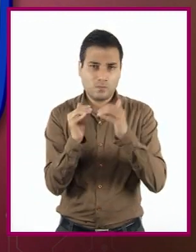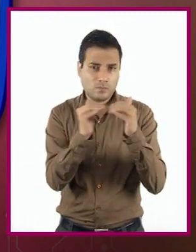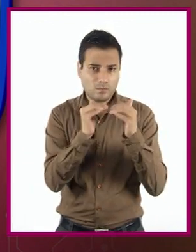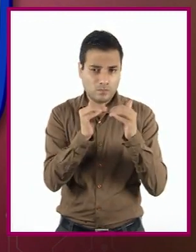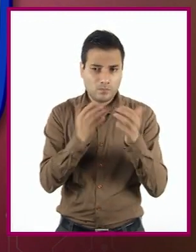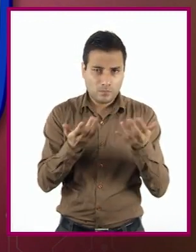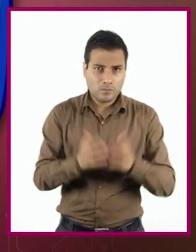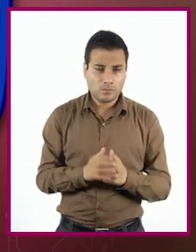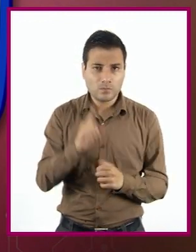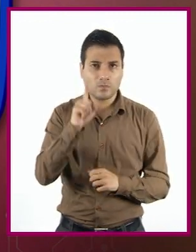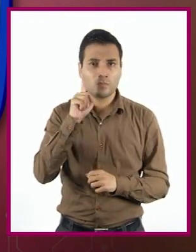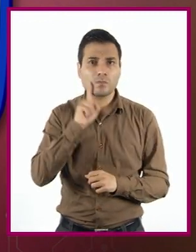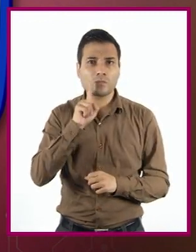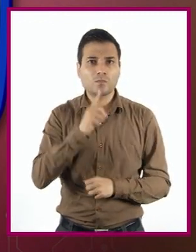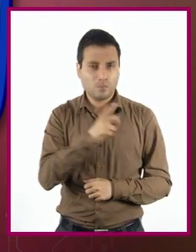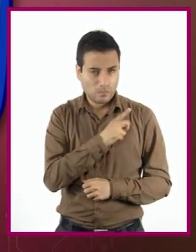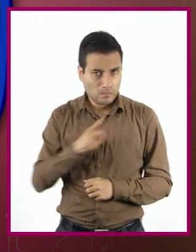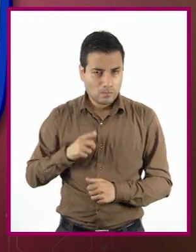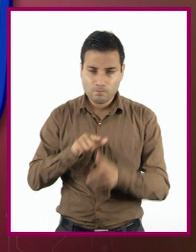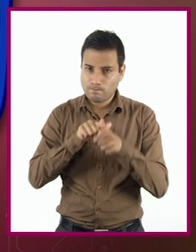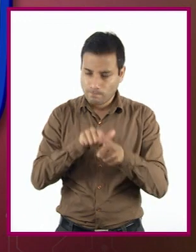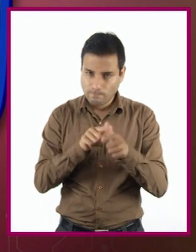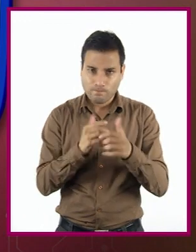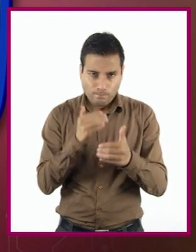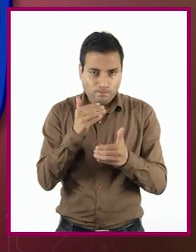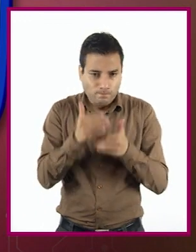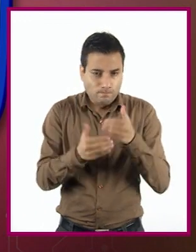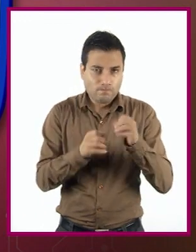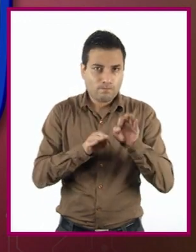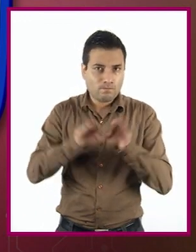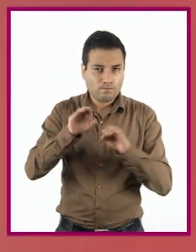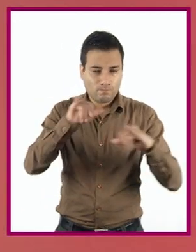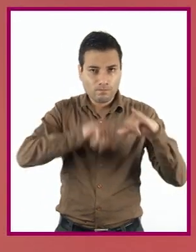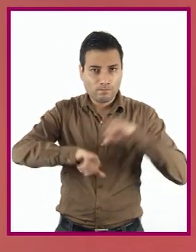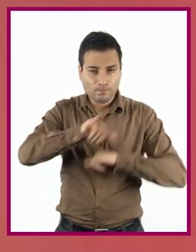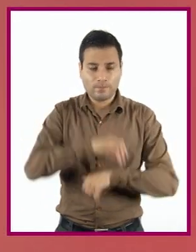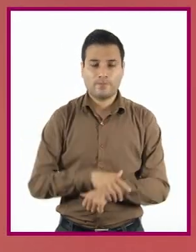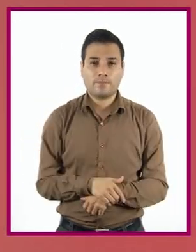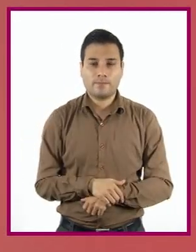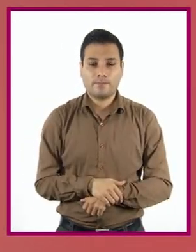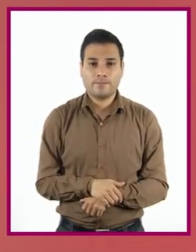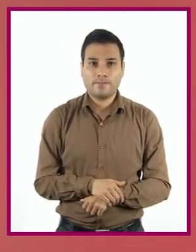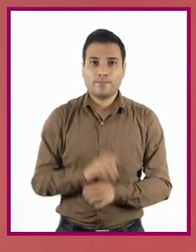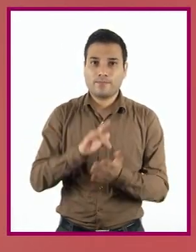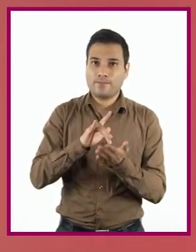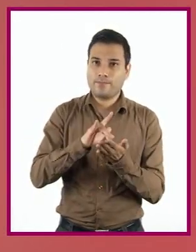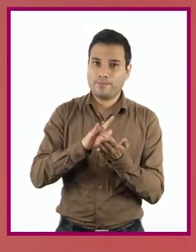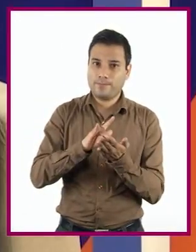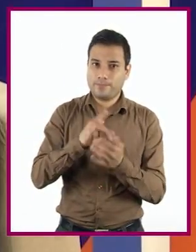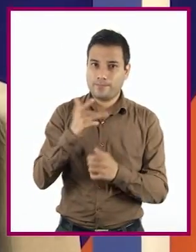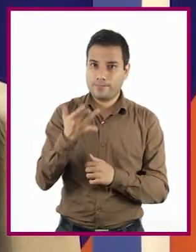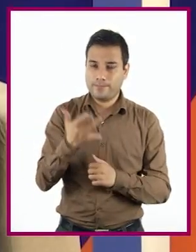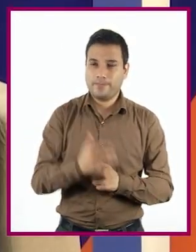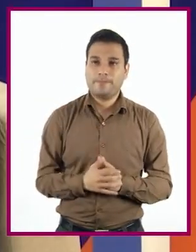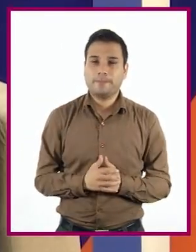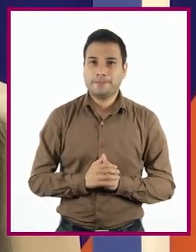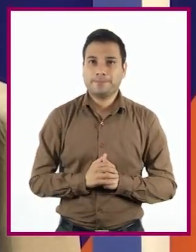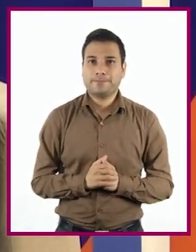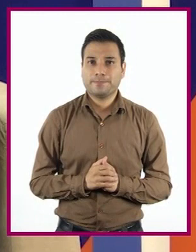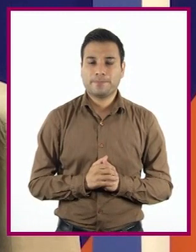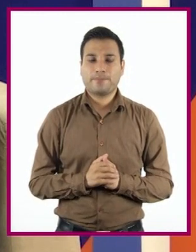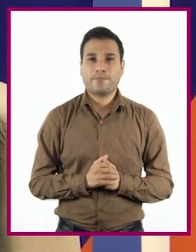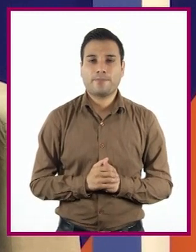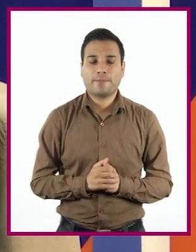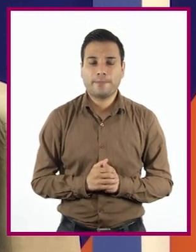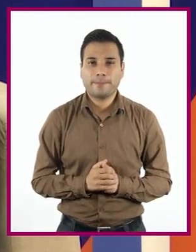trabajo para que ese sea un lugar donde ellas puedan estar bien. Muchas gracias, doctora. Doctor